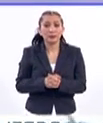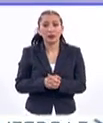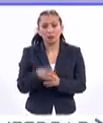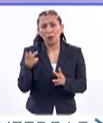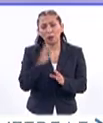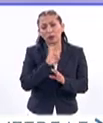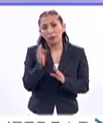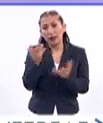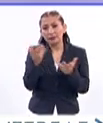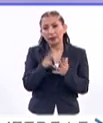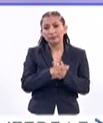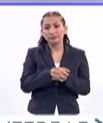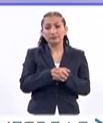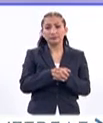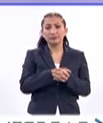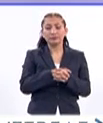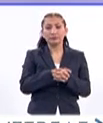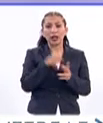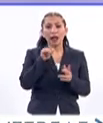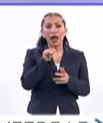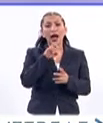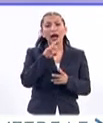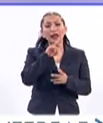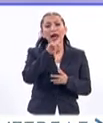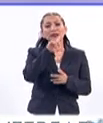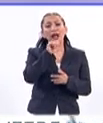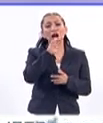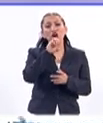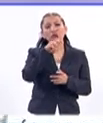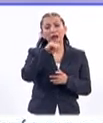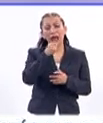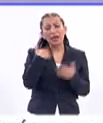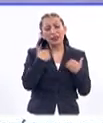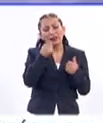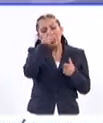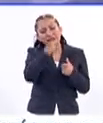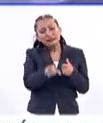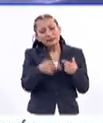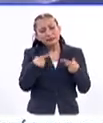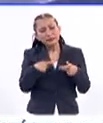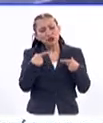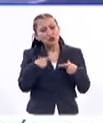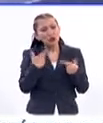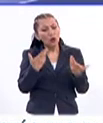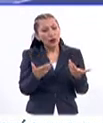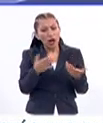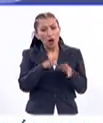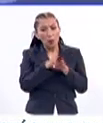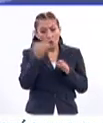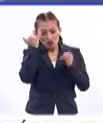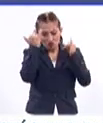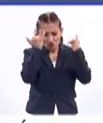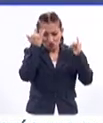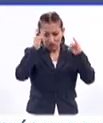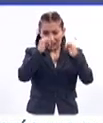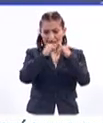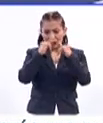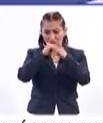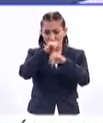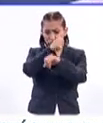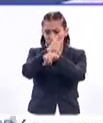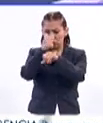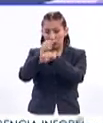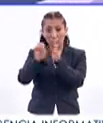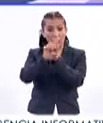Pero podemos hacer también este acercamiento a la raza cósmica, tratar de entender a una persona que, como creadora de instituciones